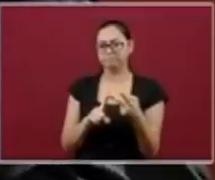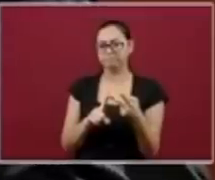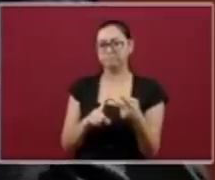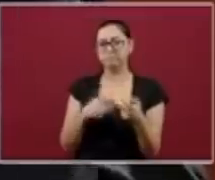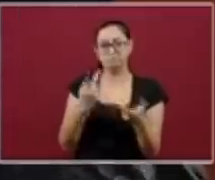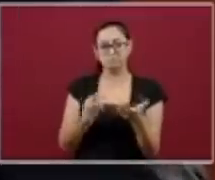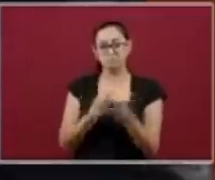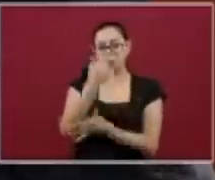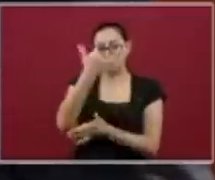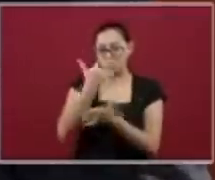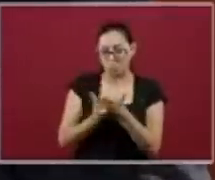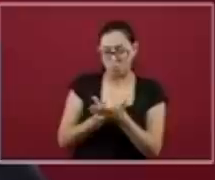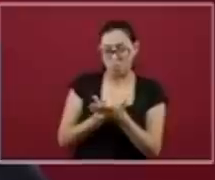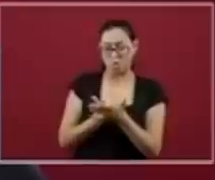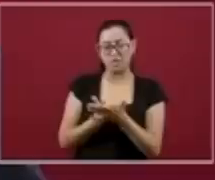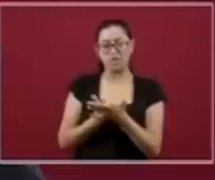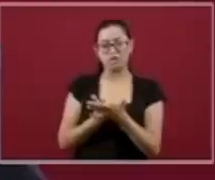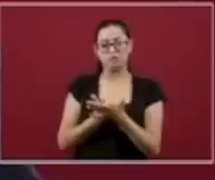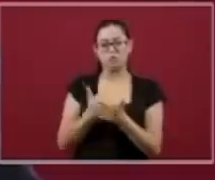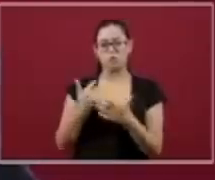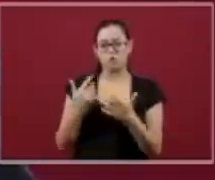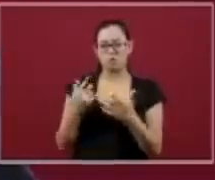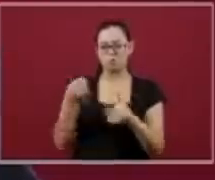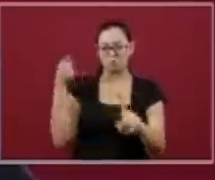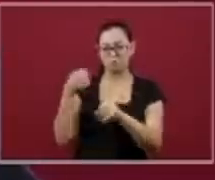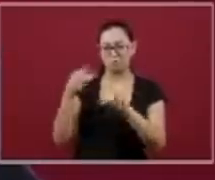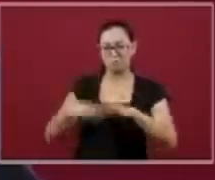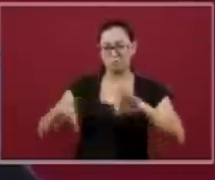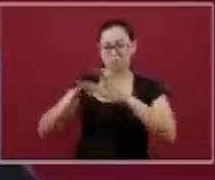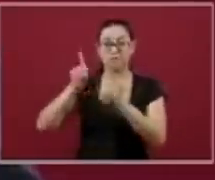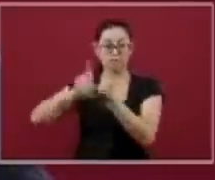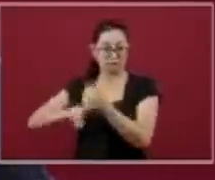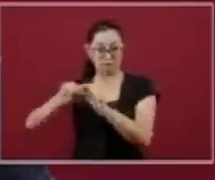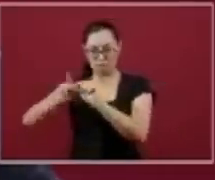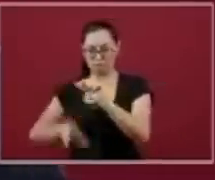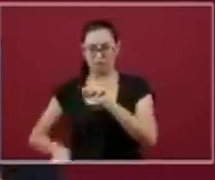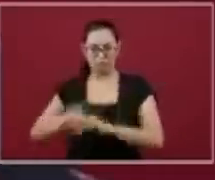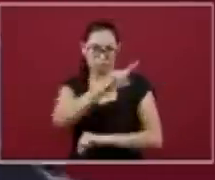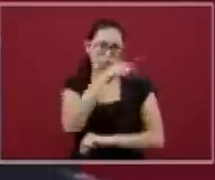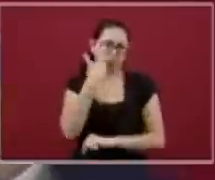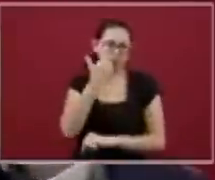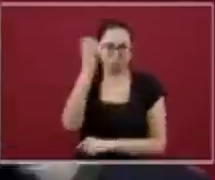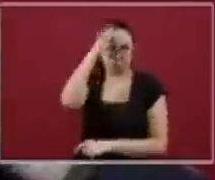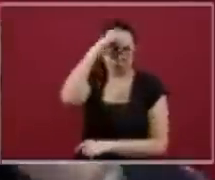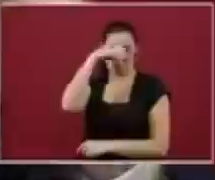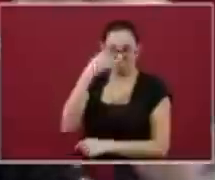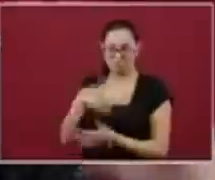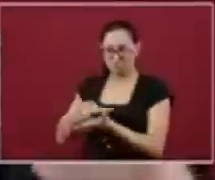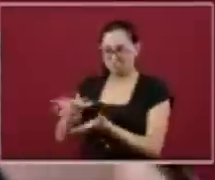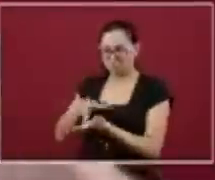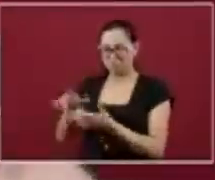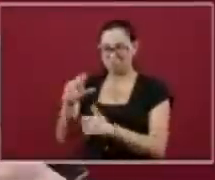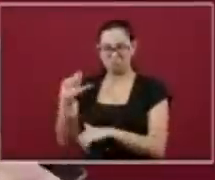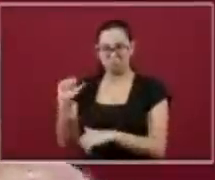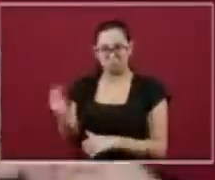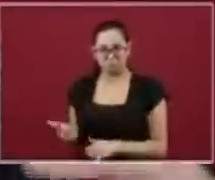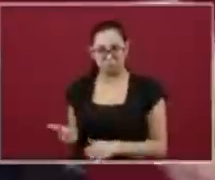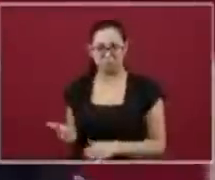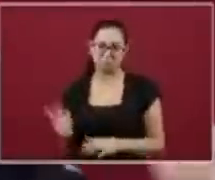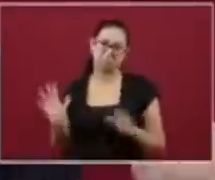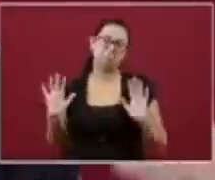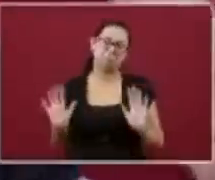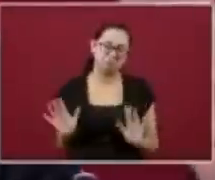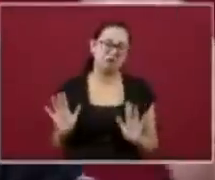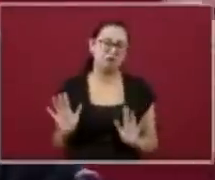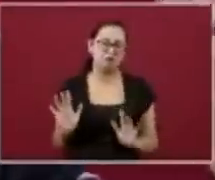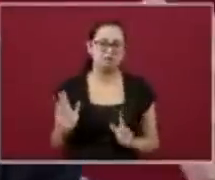en los que a ellos les interesa participar y opinar respecto a México. Y eso, pues, desde luego va a tener muchas variaciones. Primero, porque el origen